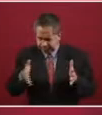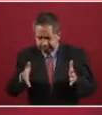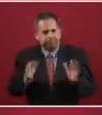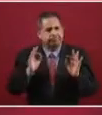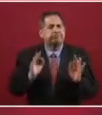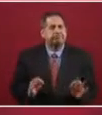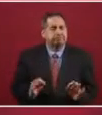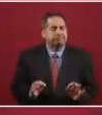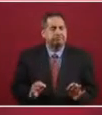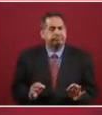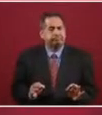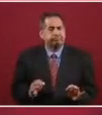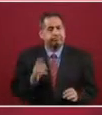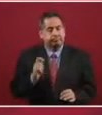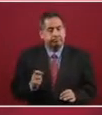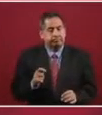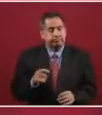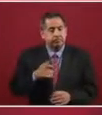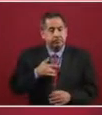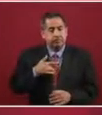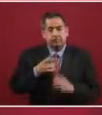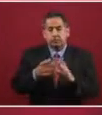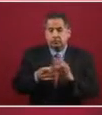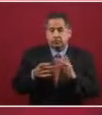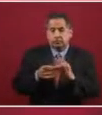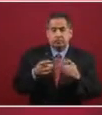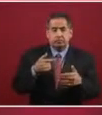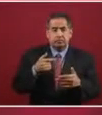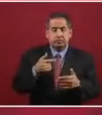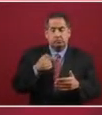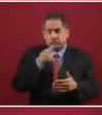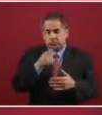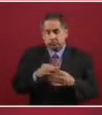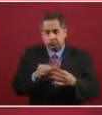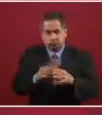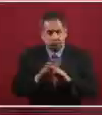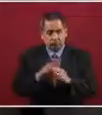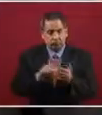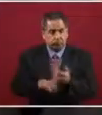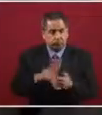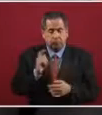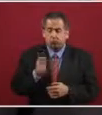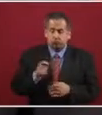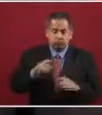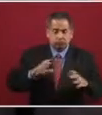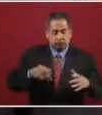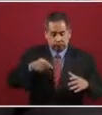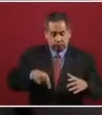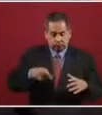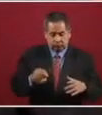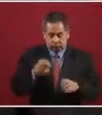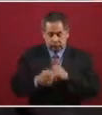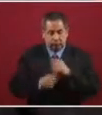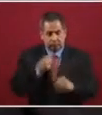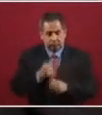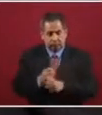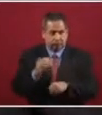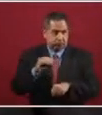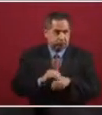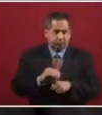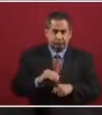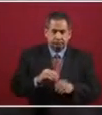que es lo que yo menciono, de establecer este año las bases